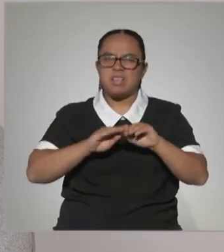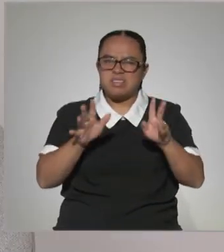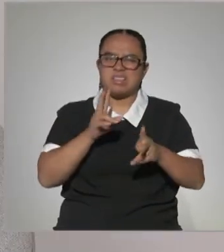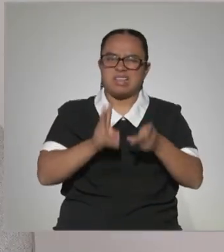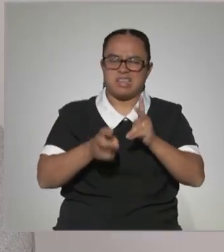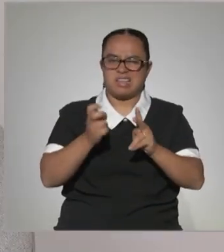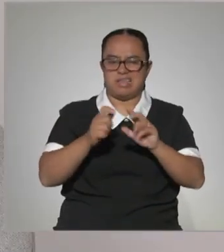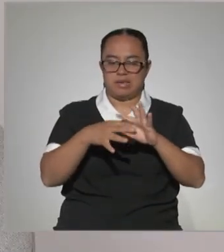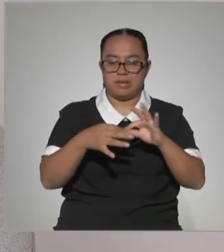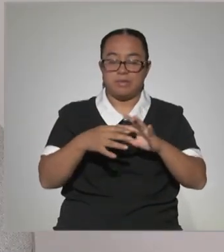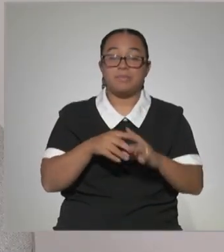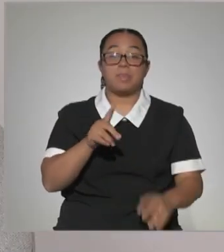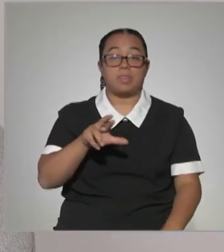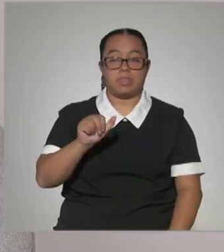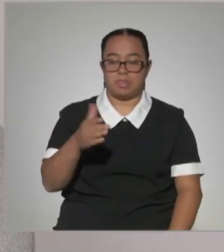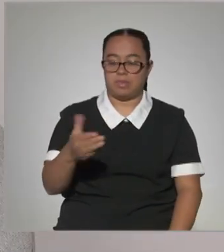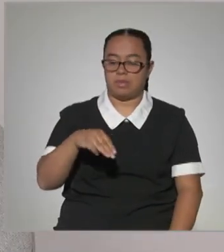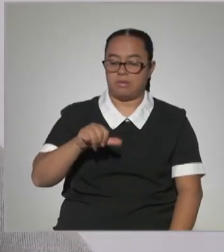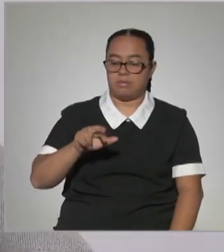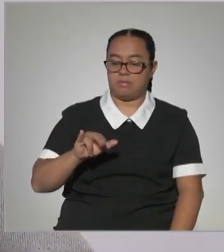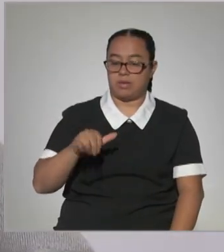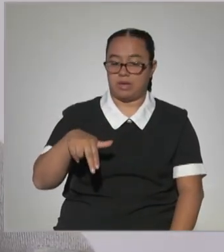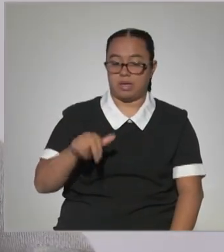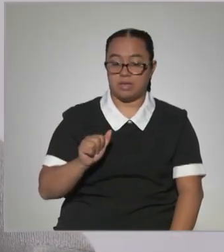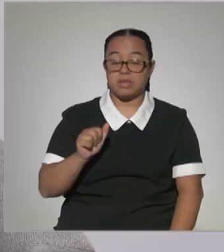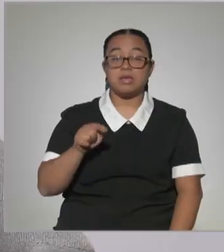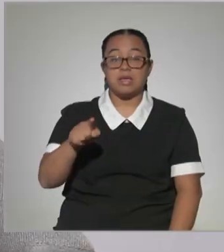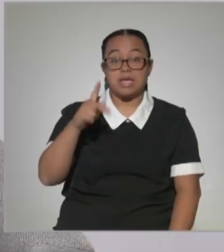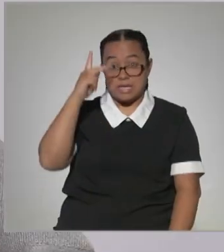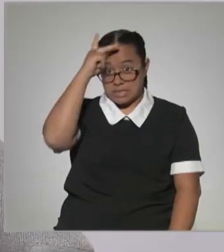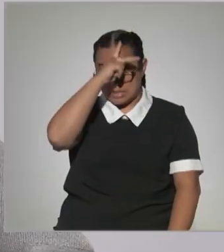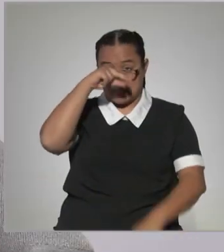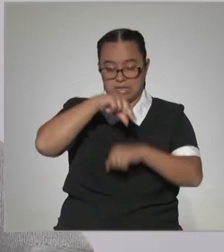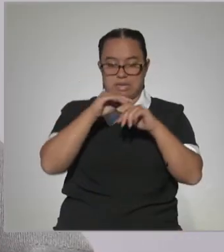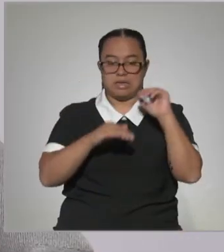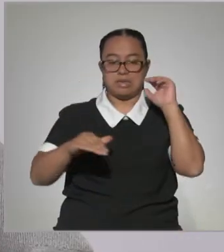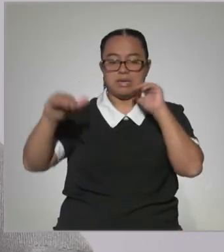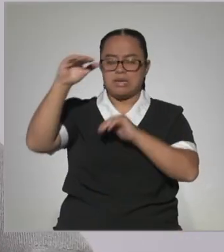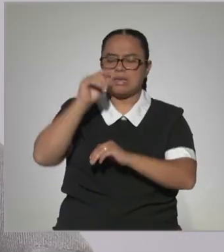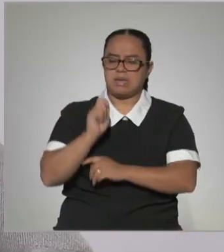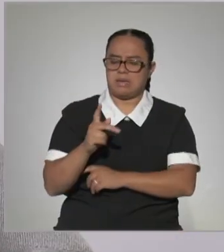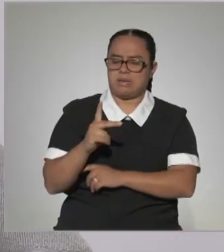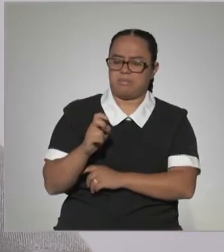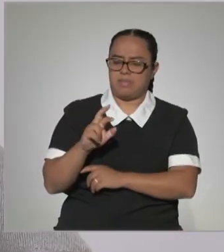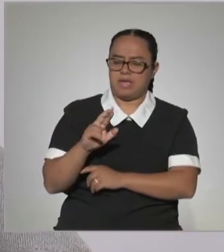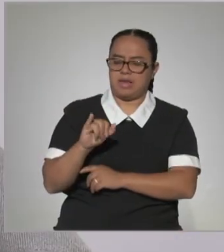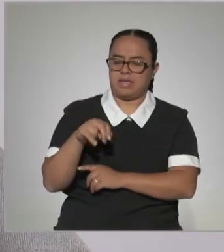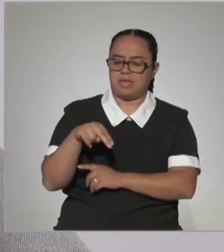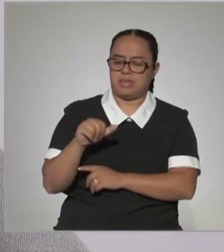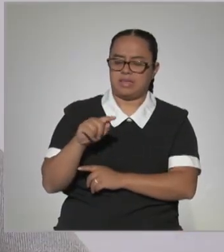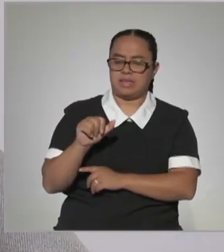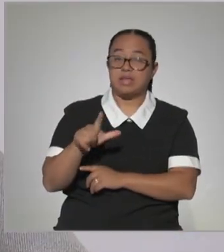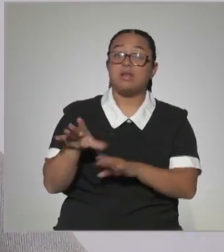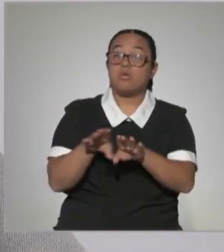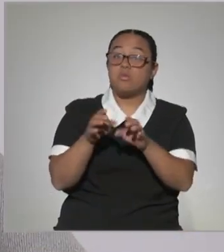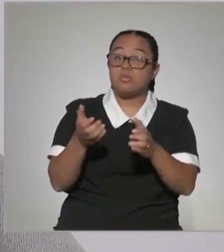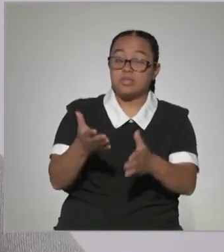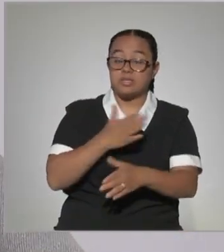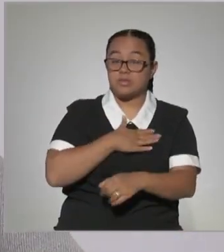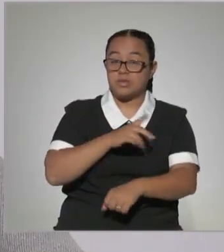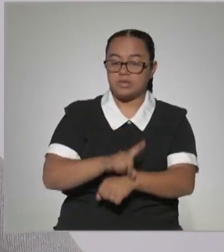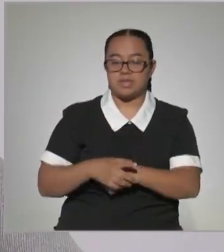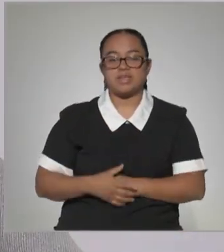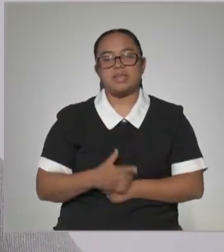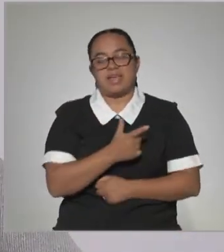doctora Mariana Morales Mejía. Ella es psiquiatra perinatal. Mariana, ¿cómo estás? Hola, buenos días. Gracias,